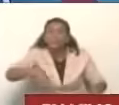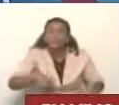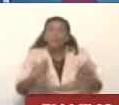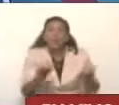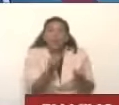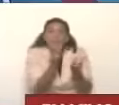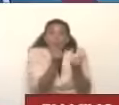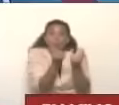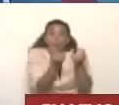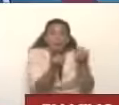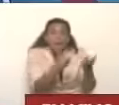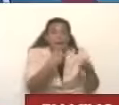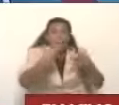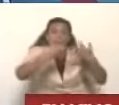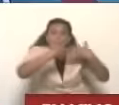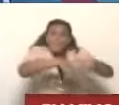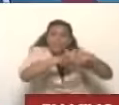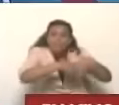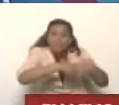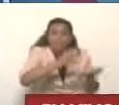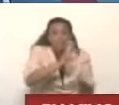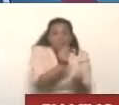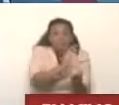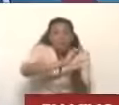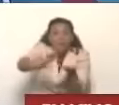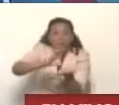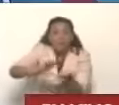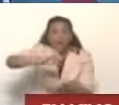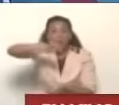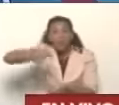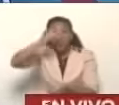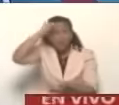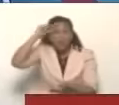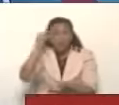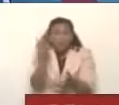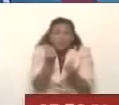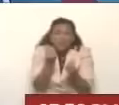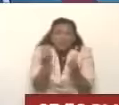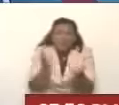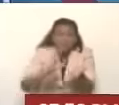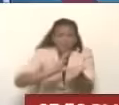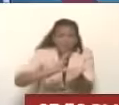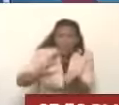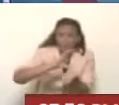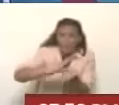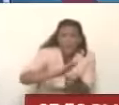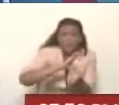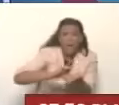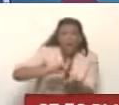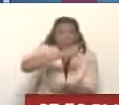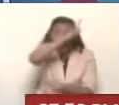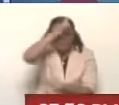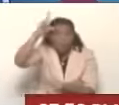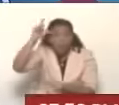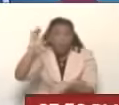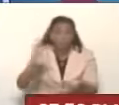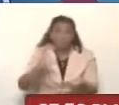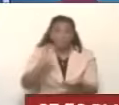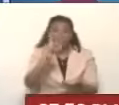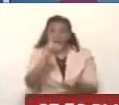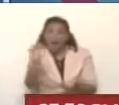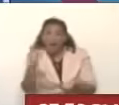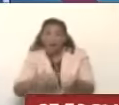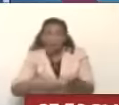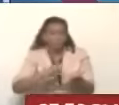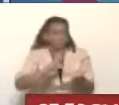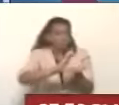¿Cuánta plata le dieron a Julio Borges? ¿Cuánta plata le dieron a Leopoldo López, a Carlos Vecchio, a